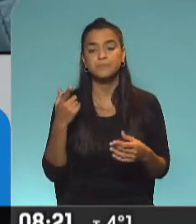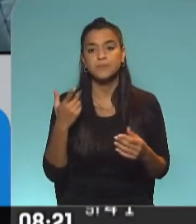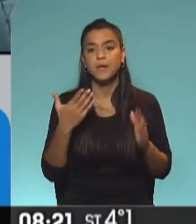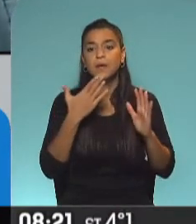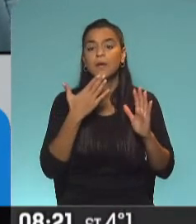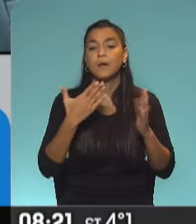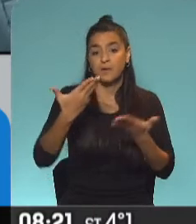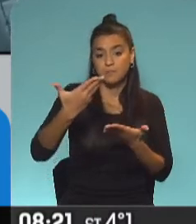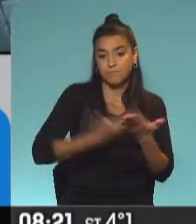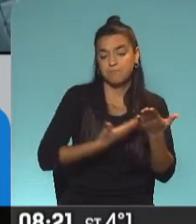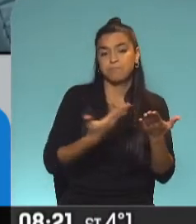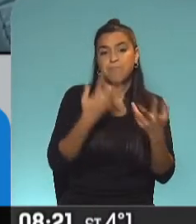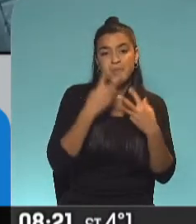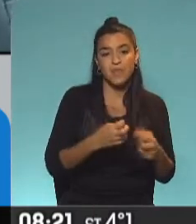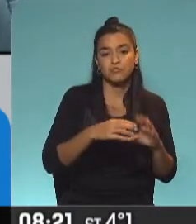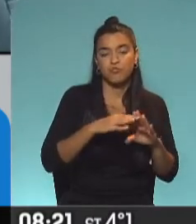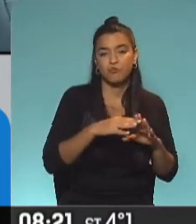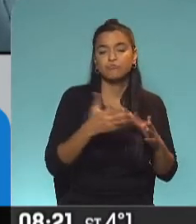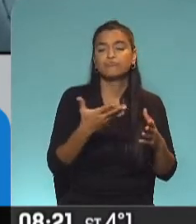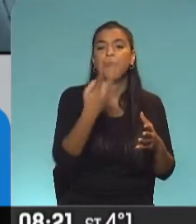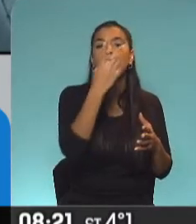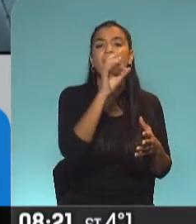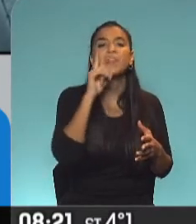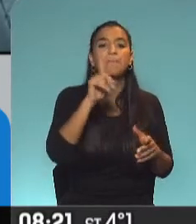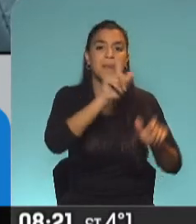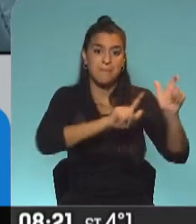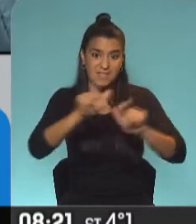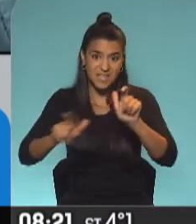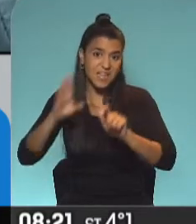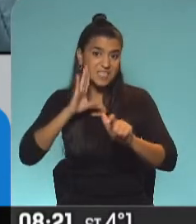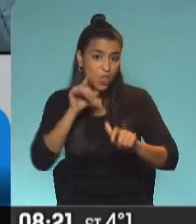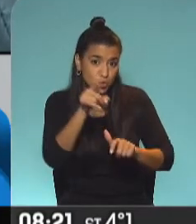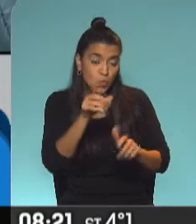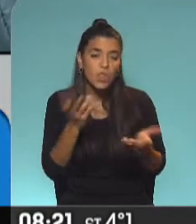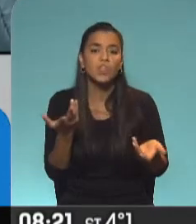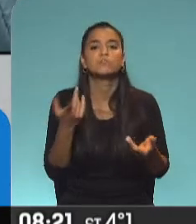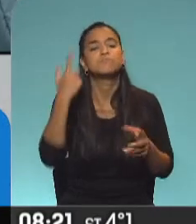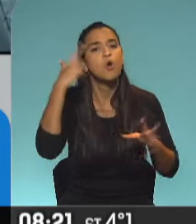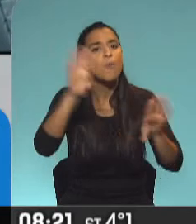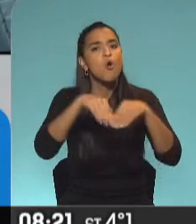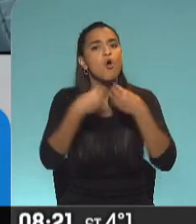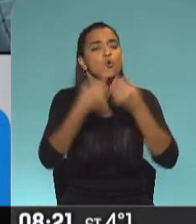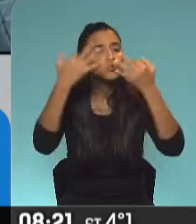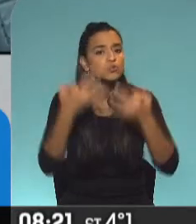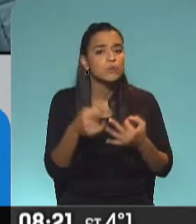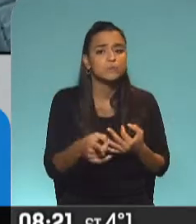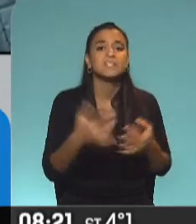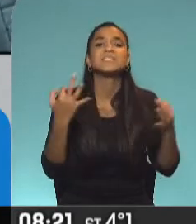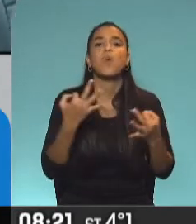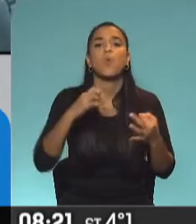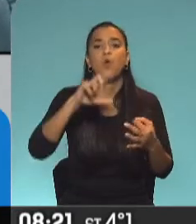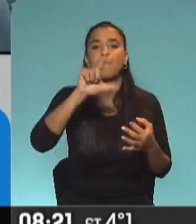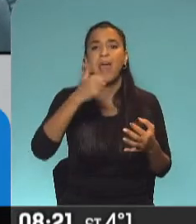es de Estados Unidos, donde trataron a 20.000 pacientes, y lo que sacaron como conclusiones es que es seguro el